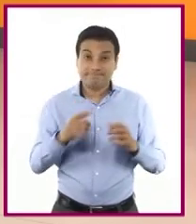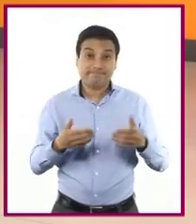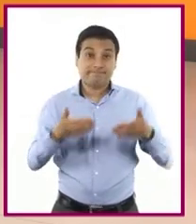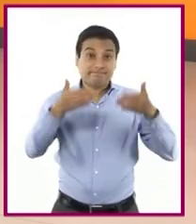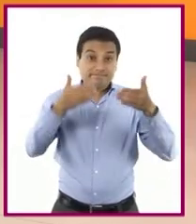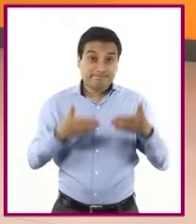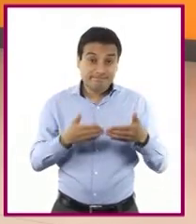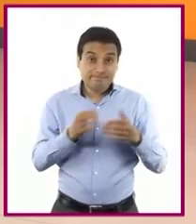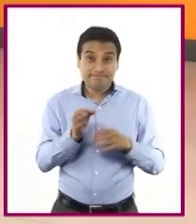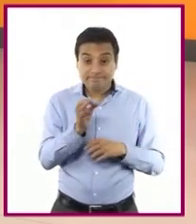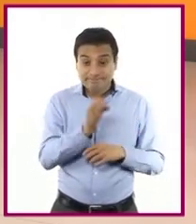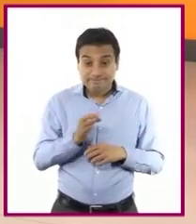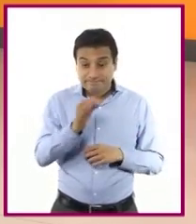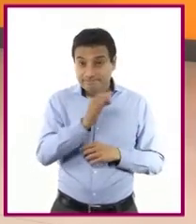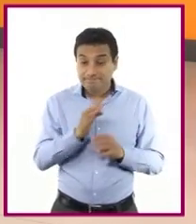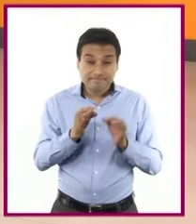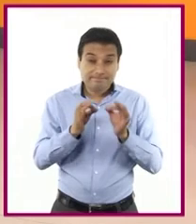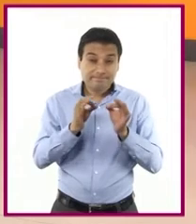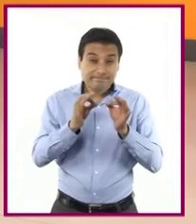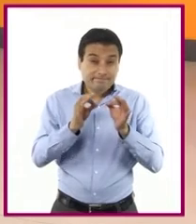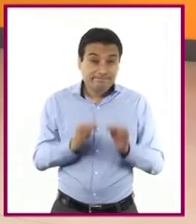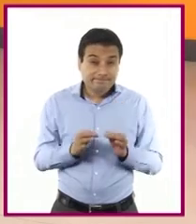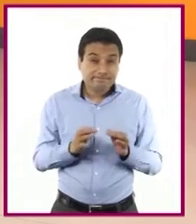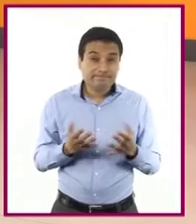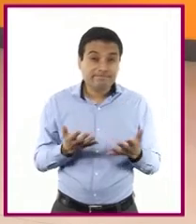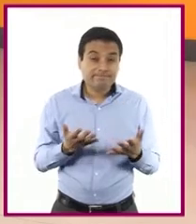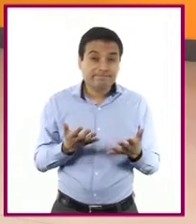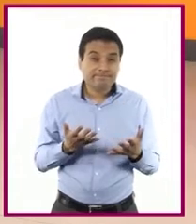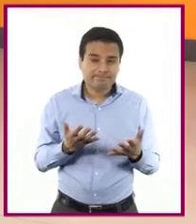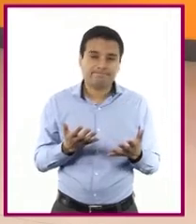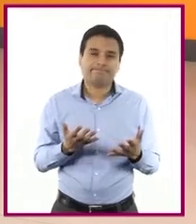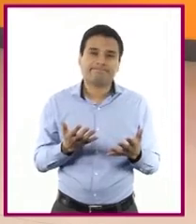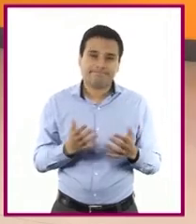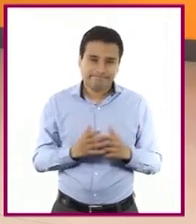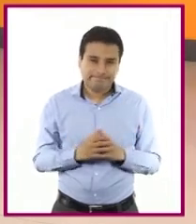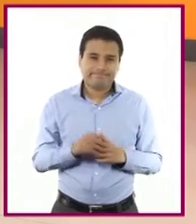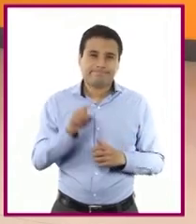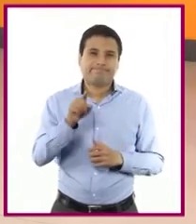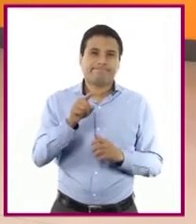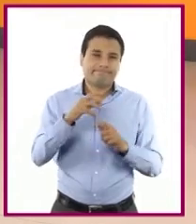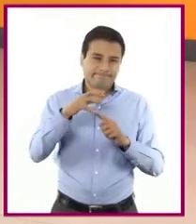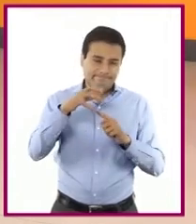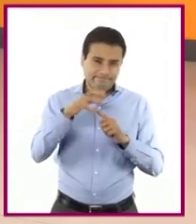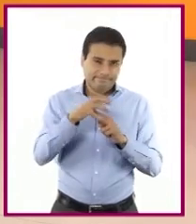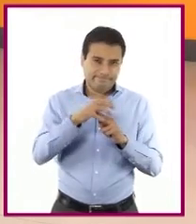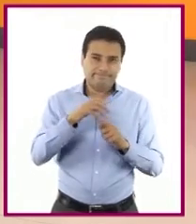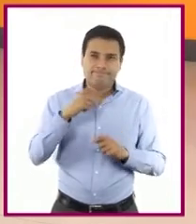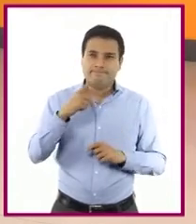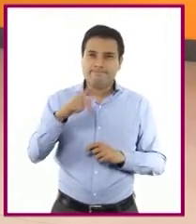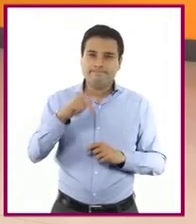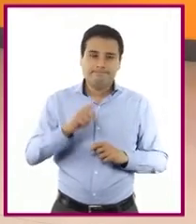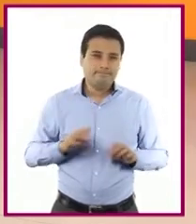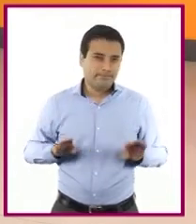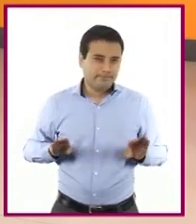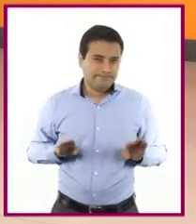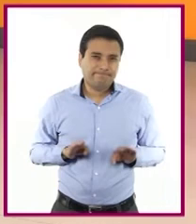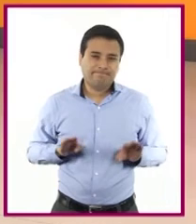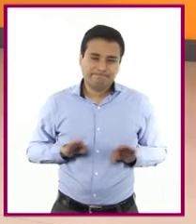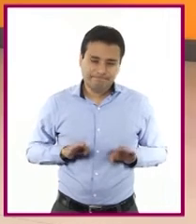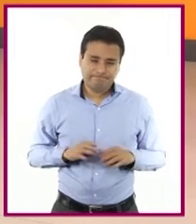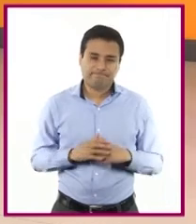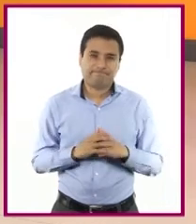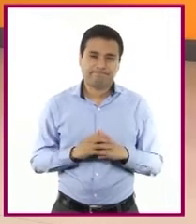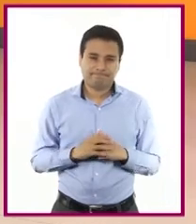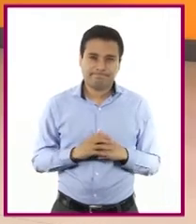se encuentra en las células del organismo del reino fungi, o sea, de los